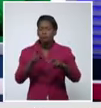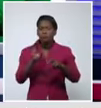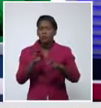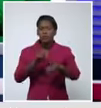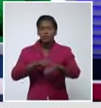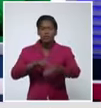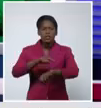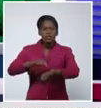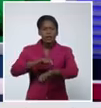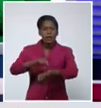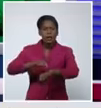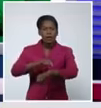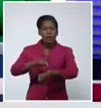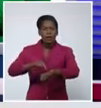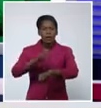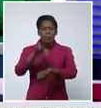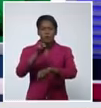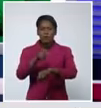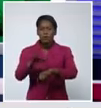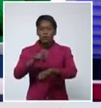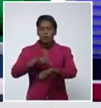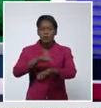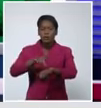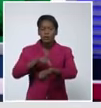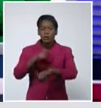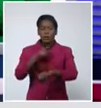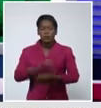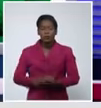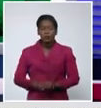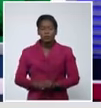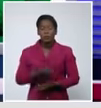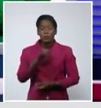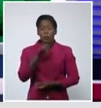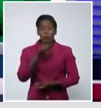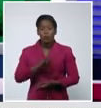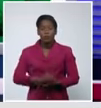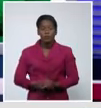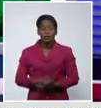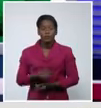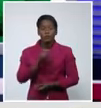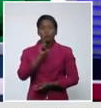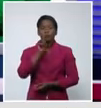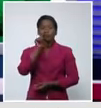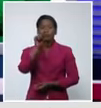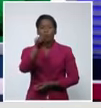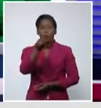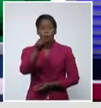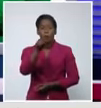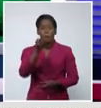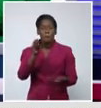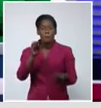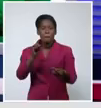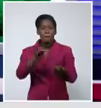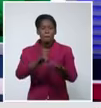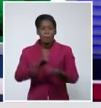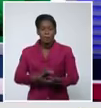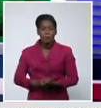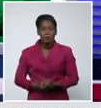virus que se transmite a través de microgotas de saliva, que pueden salir por la boca, por la